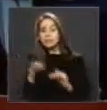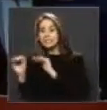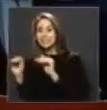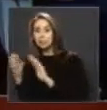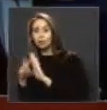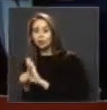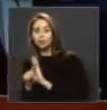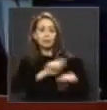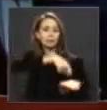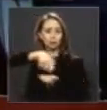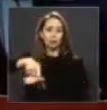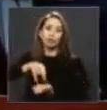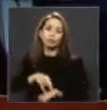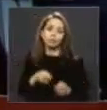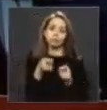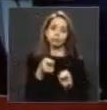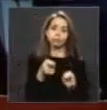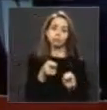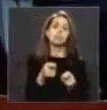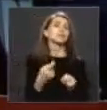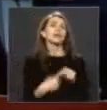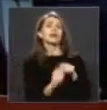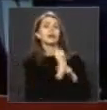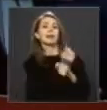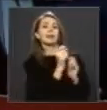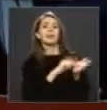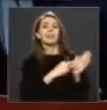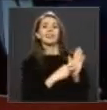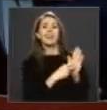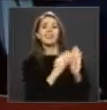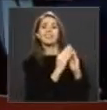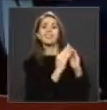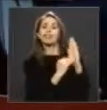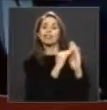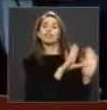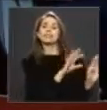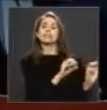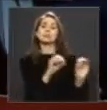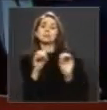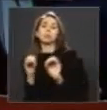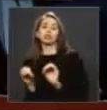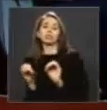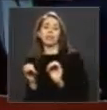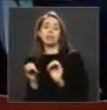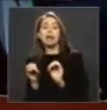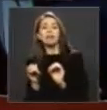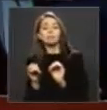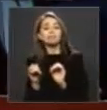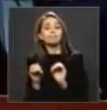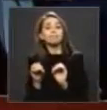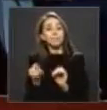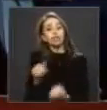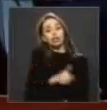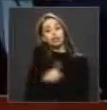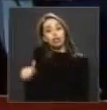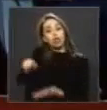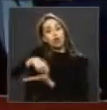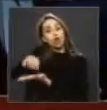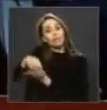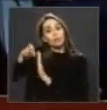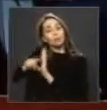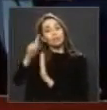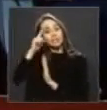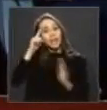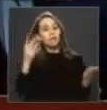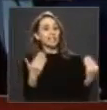proyecto para la postergación de créditos hipotecarios. Entendíamos, por supuesto, que esto requería la